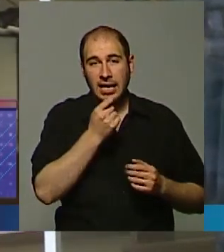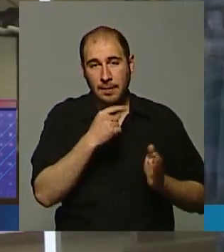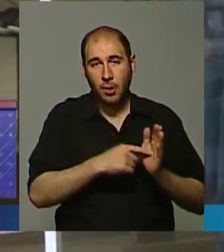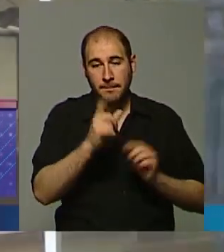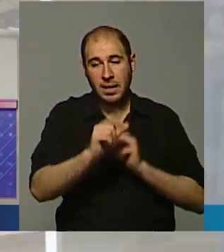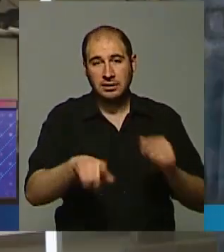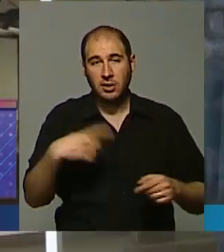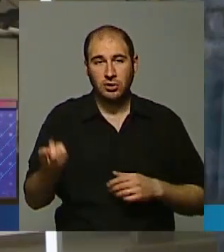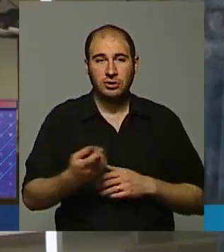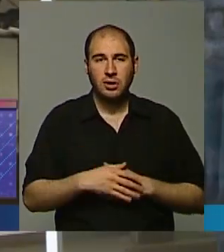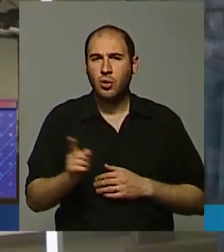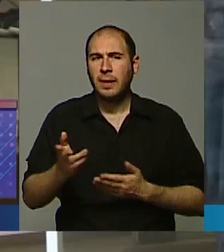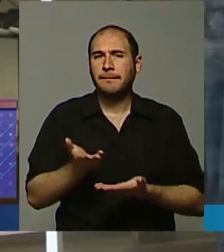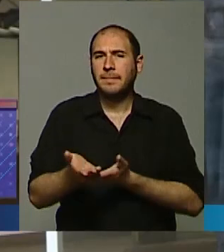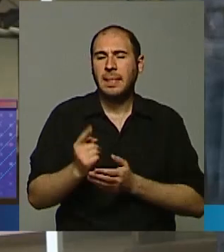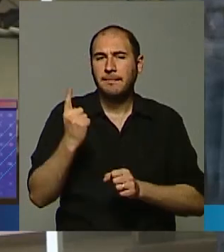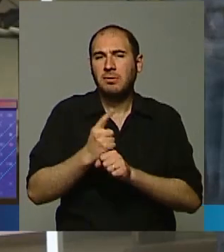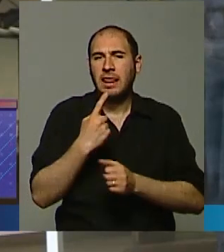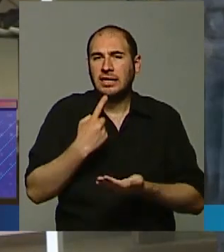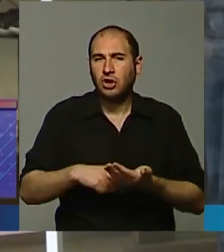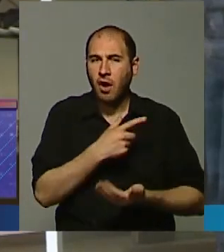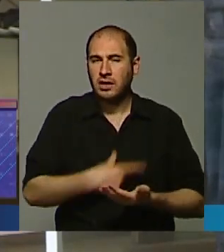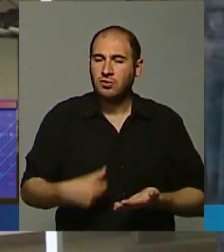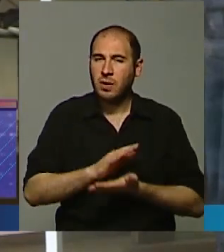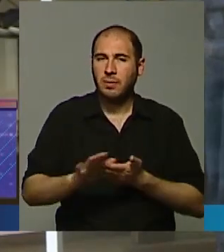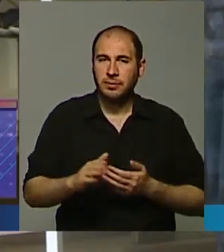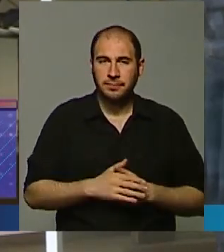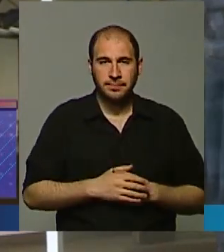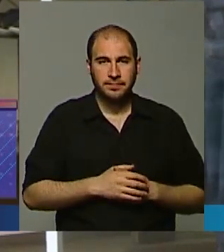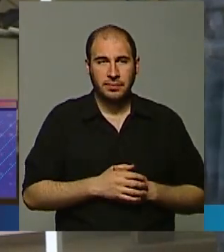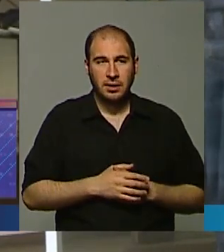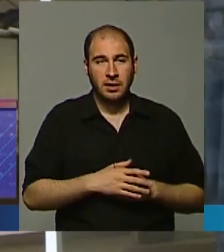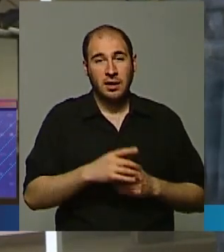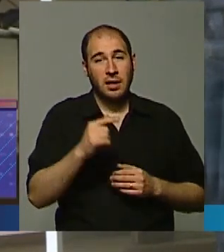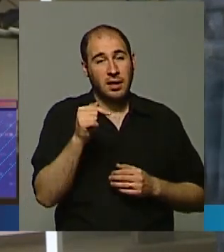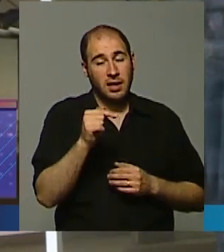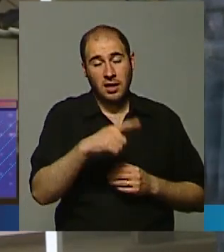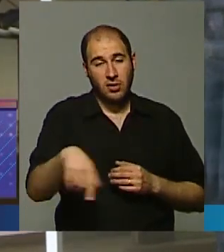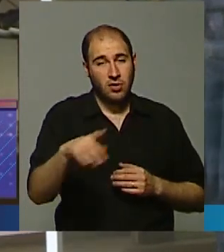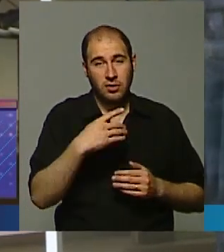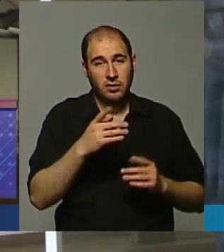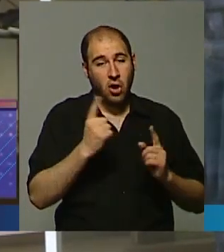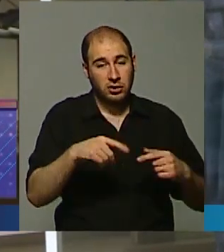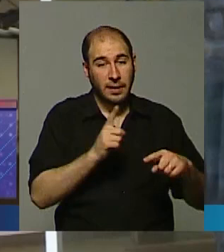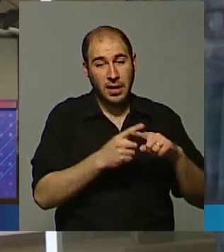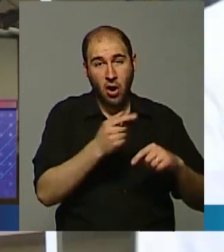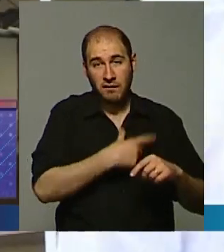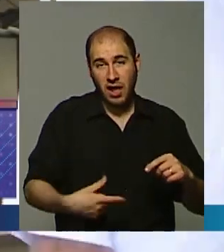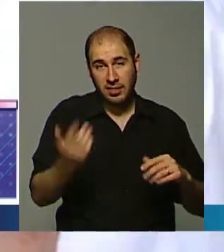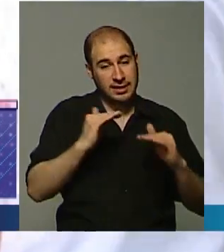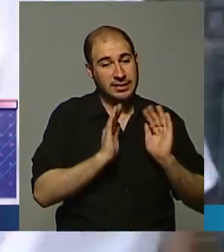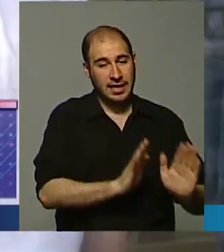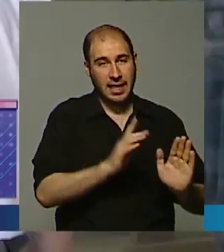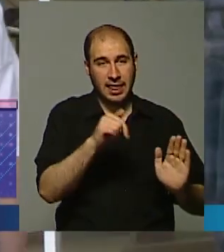otros países, ¿no? ¿Qué le pediría como primera medida a este nuevo gobierno? Que mantenga lo bueno que ha hecho el gobierno